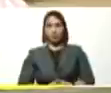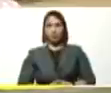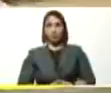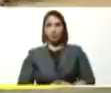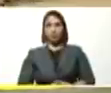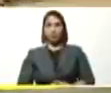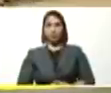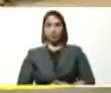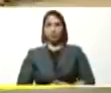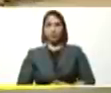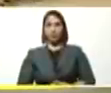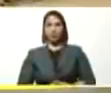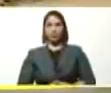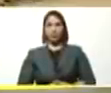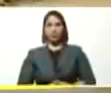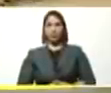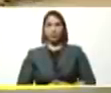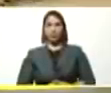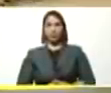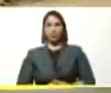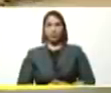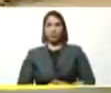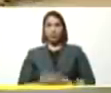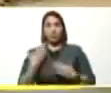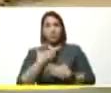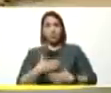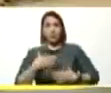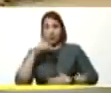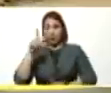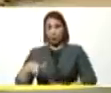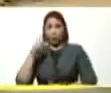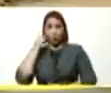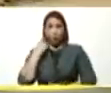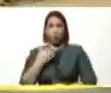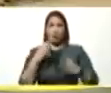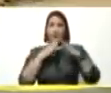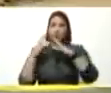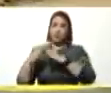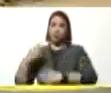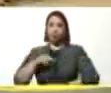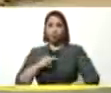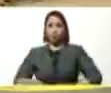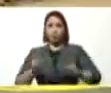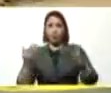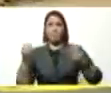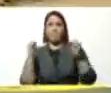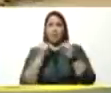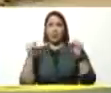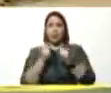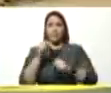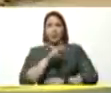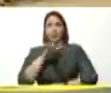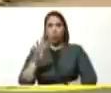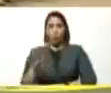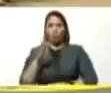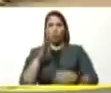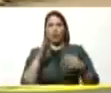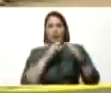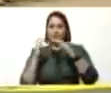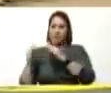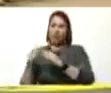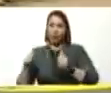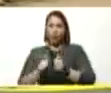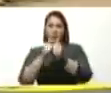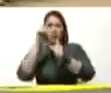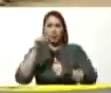está Yandret Vera, beneficiaria de la vivienda que vamos a entregar, de las 24,